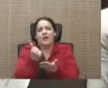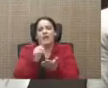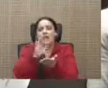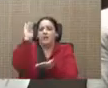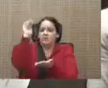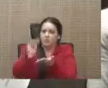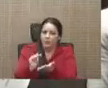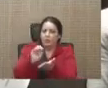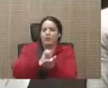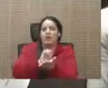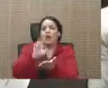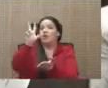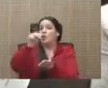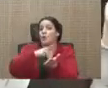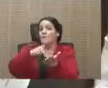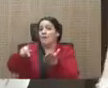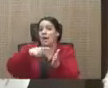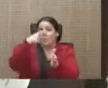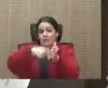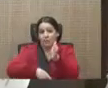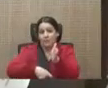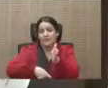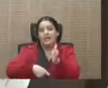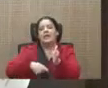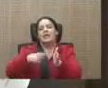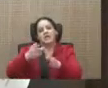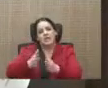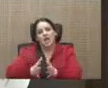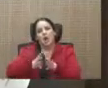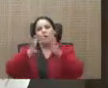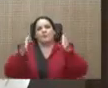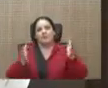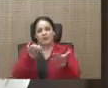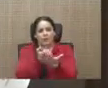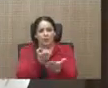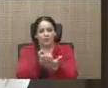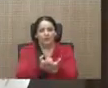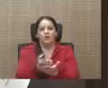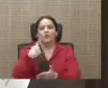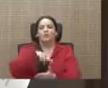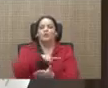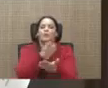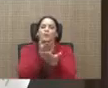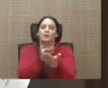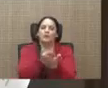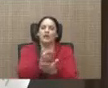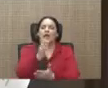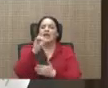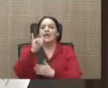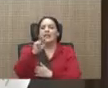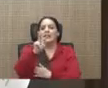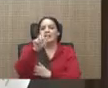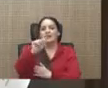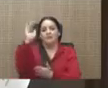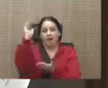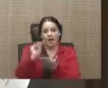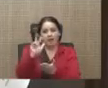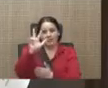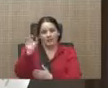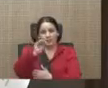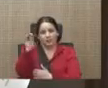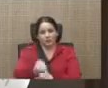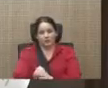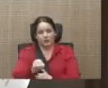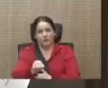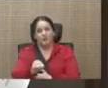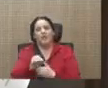economía. Para este propósito, en Nueva República hemos propuesto reducir el IVA en un 30% para dinamizar la economía, realizar